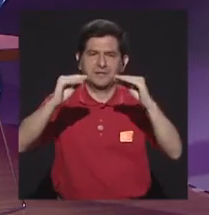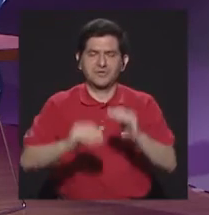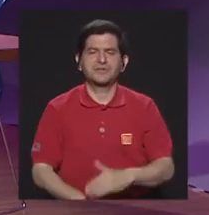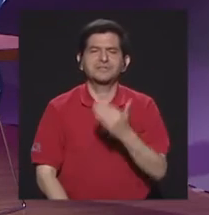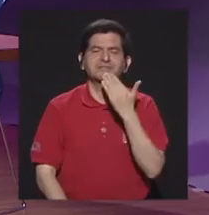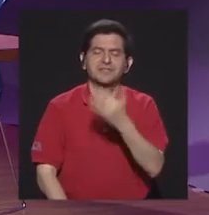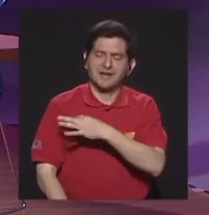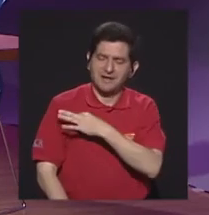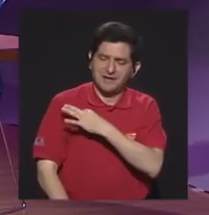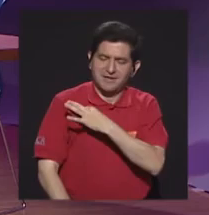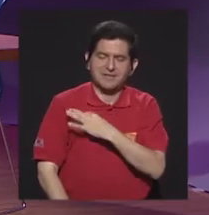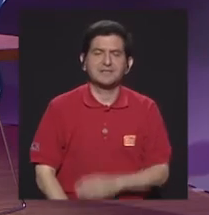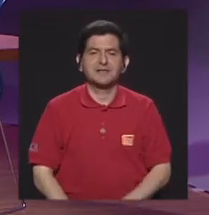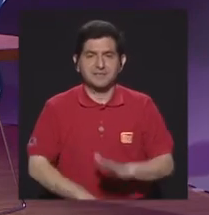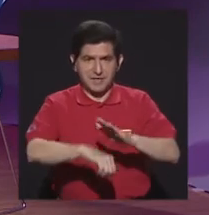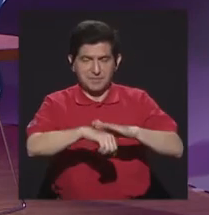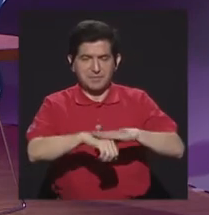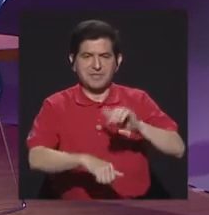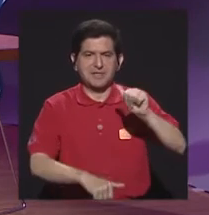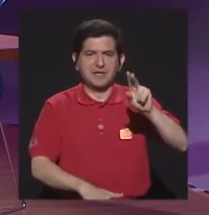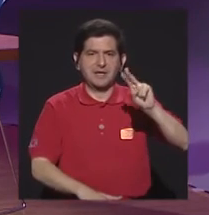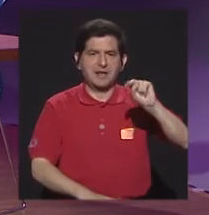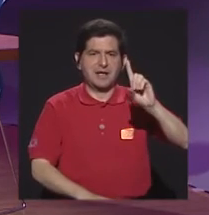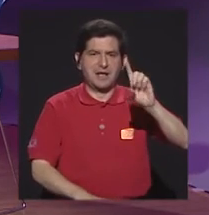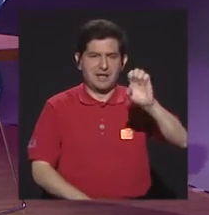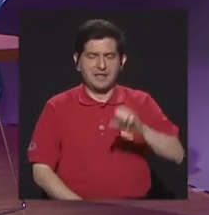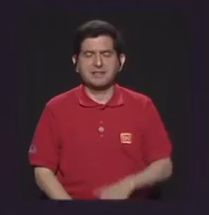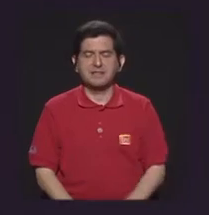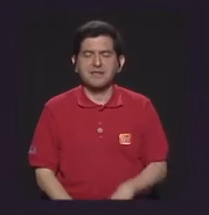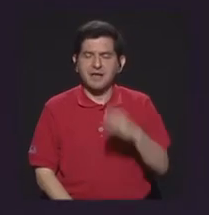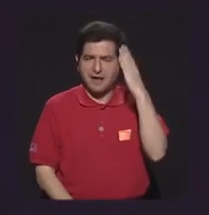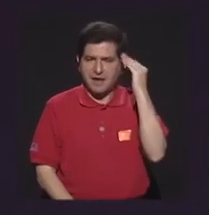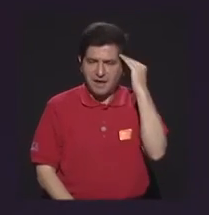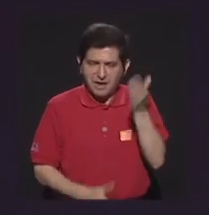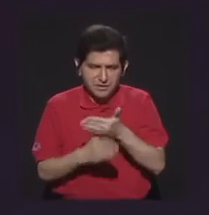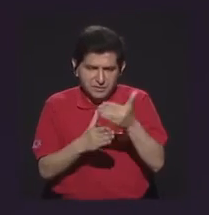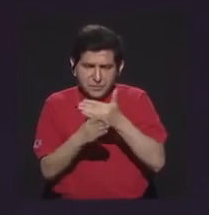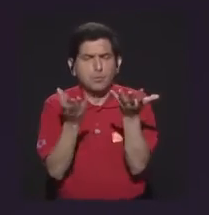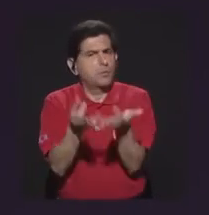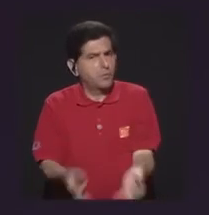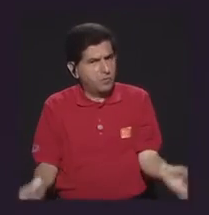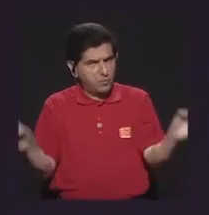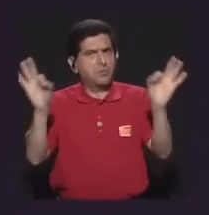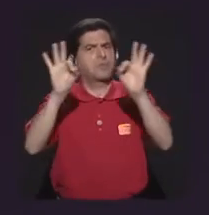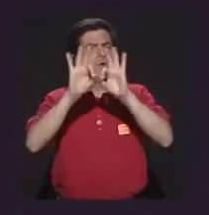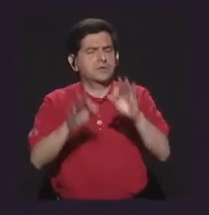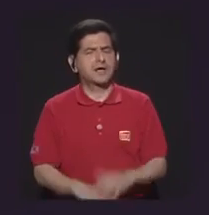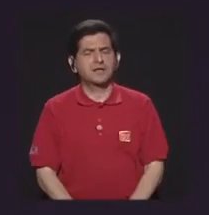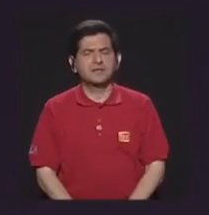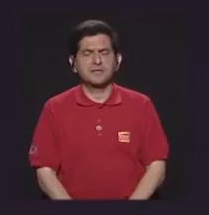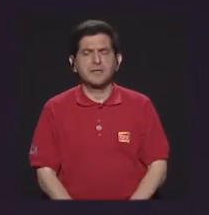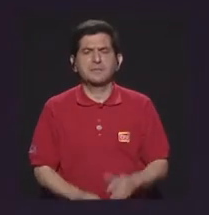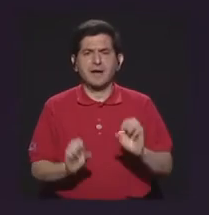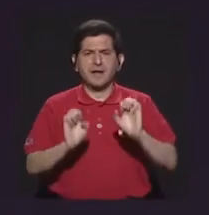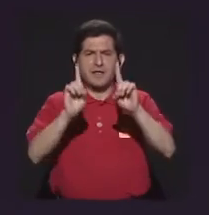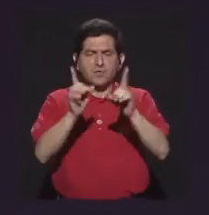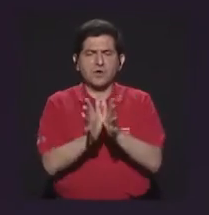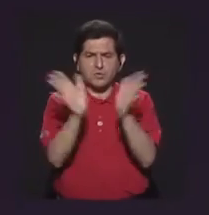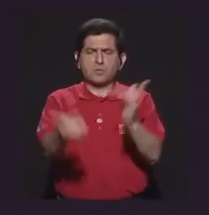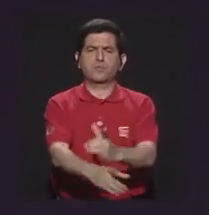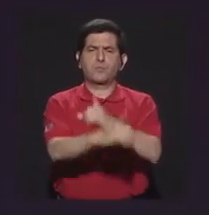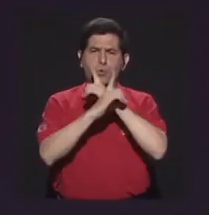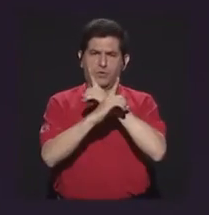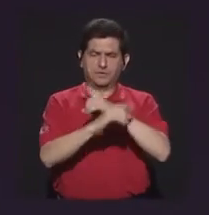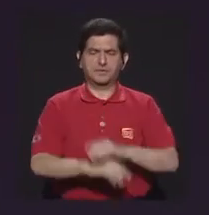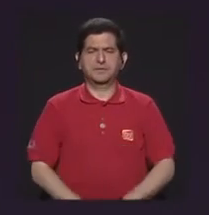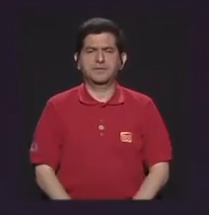la invitación y permitirle a la ANDE compartir parte de su experiencia, que es sumamente importante en la defensa de la educación pública, y este es un tema,